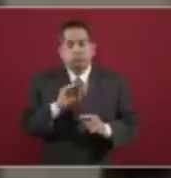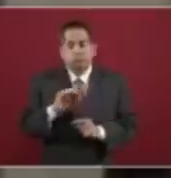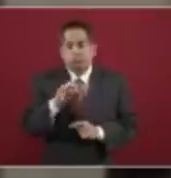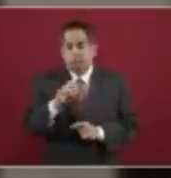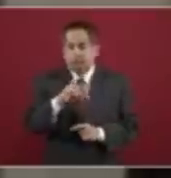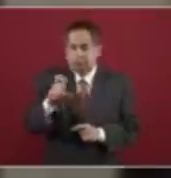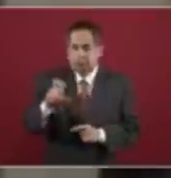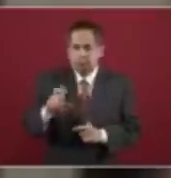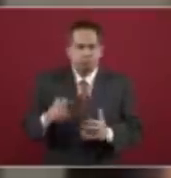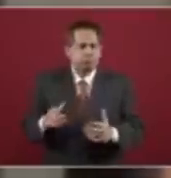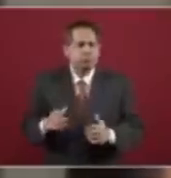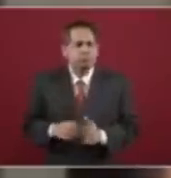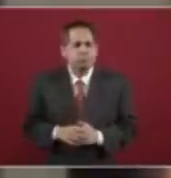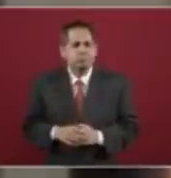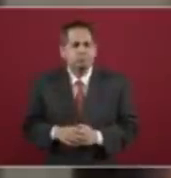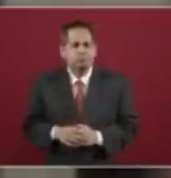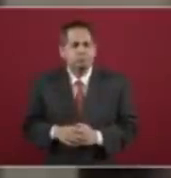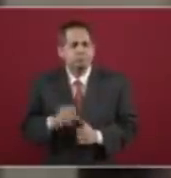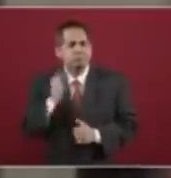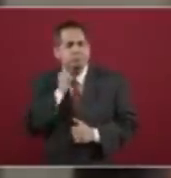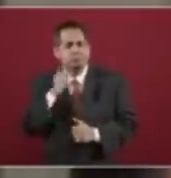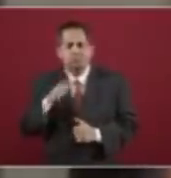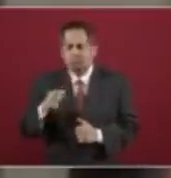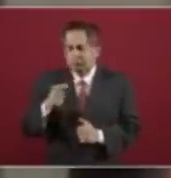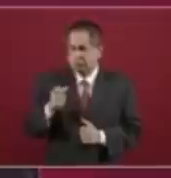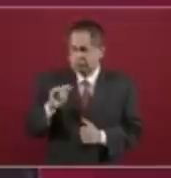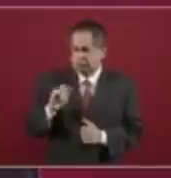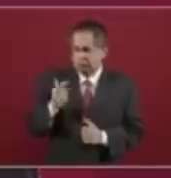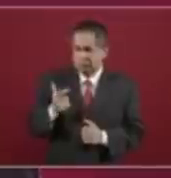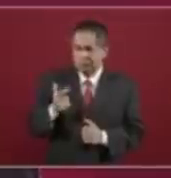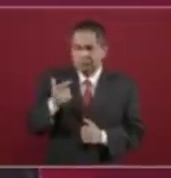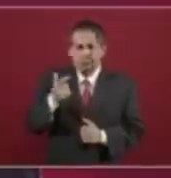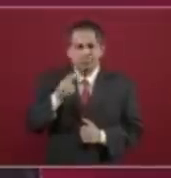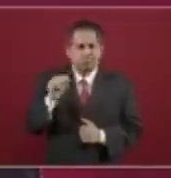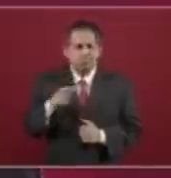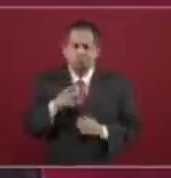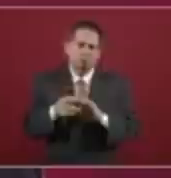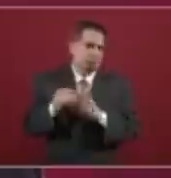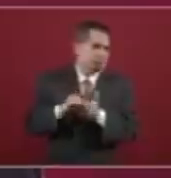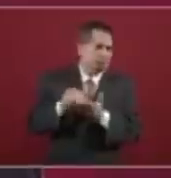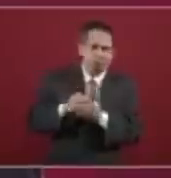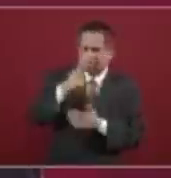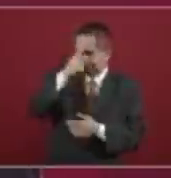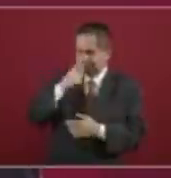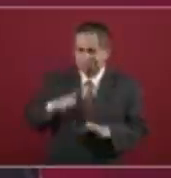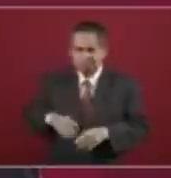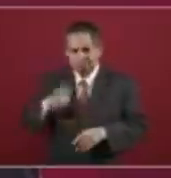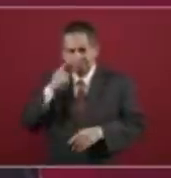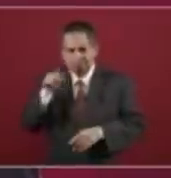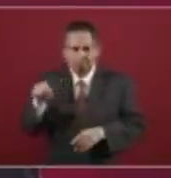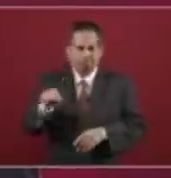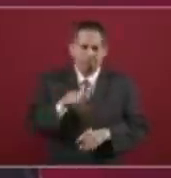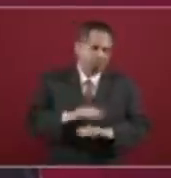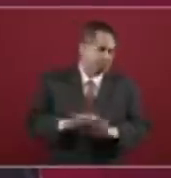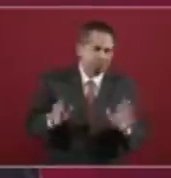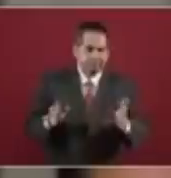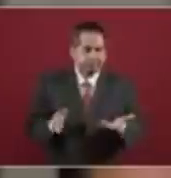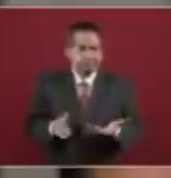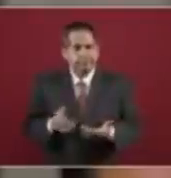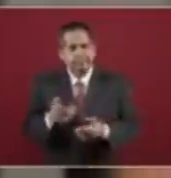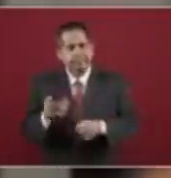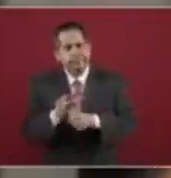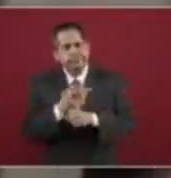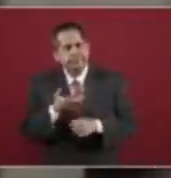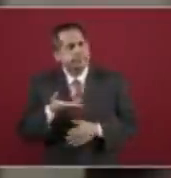¿no? Senadores como Xochitl Gálvez siguen criticando los perfiles que usted mandó al Senado. En este caso, ¿qué les